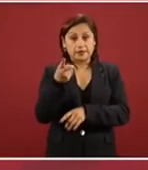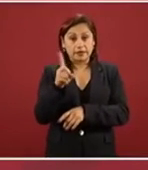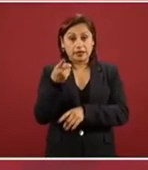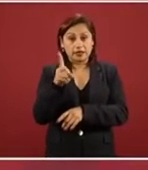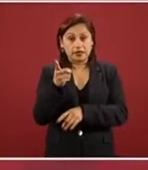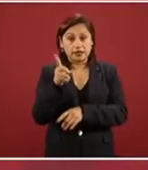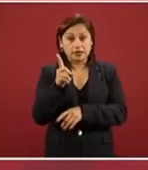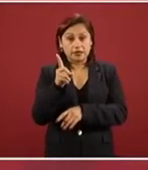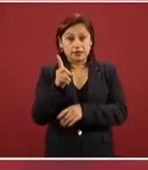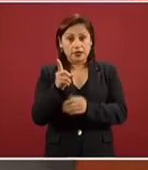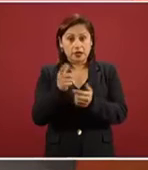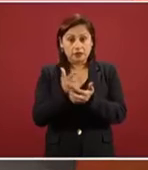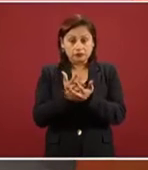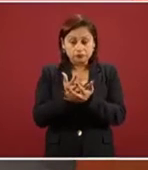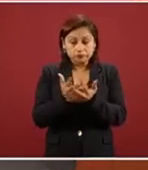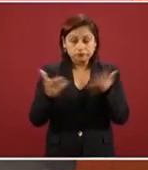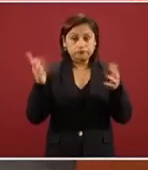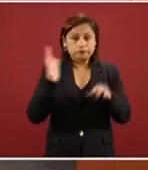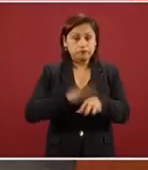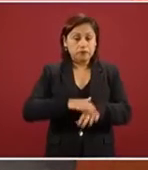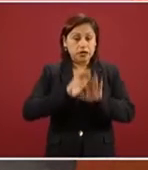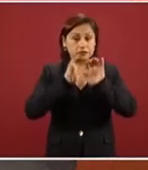baja.